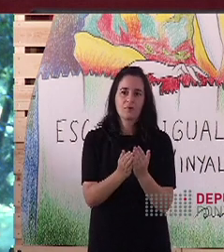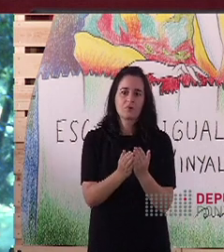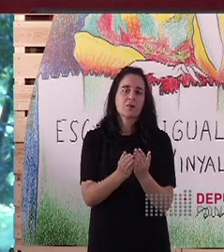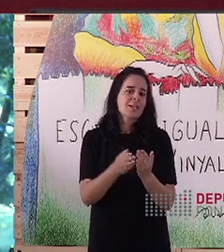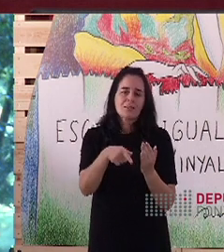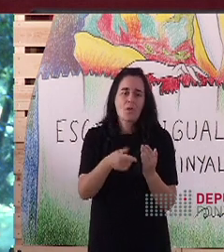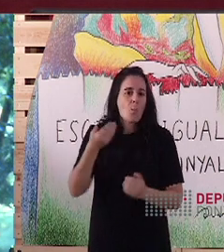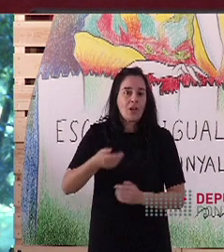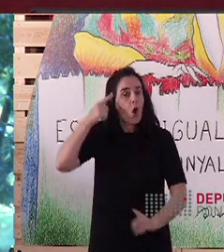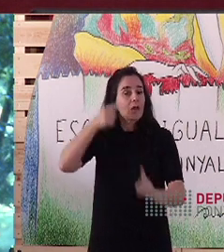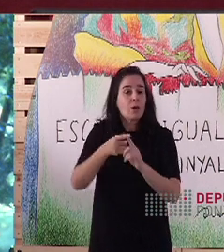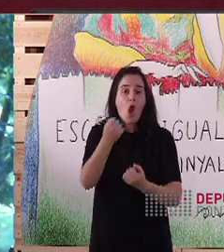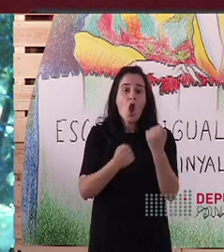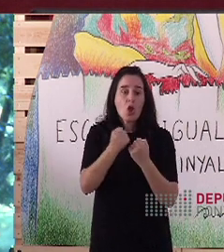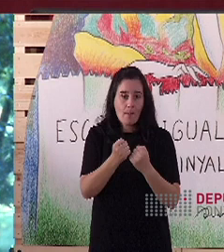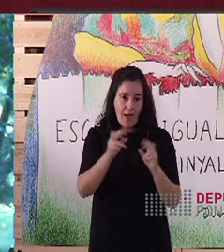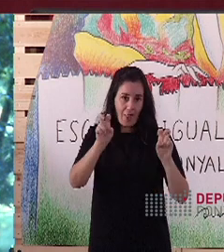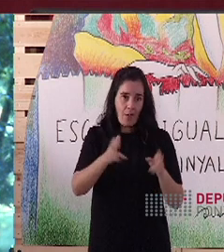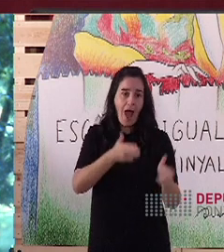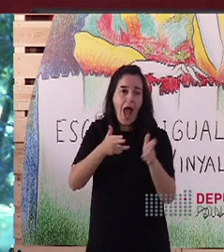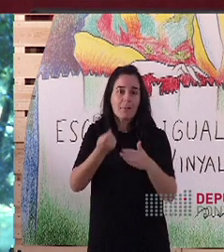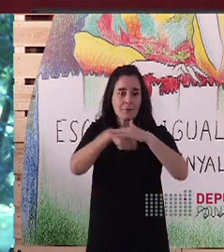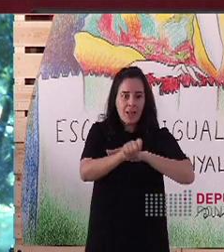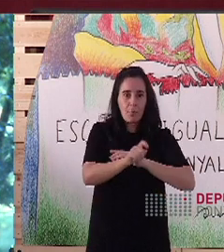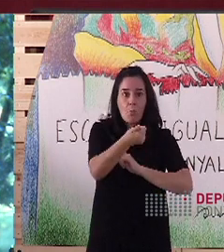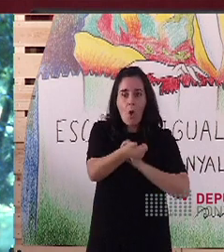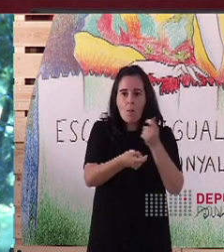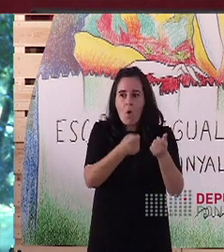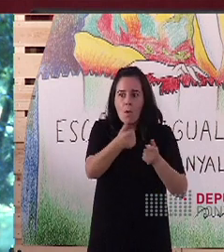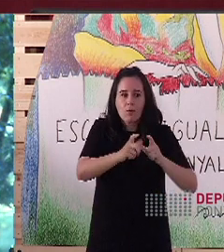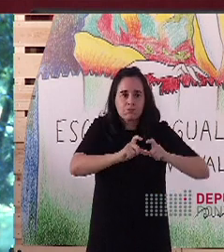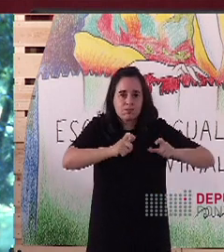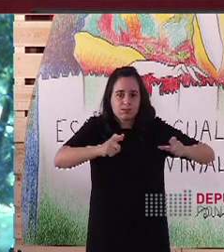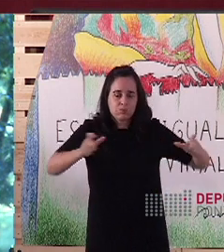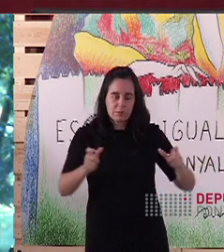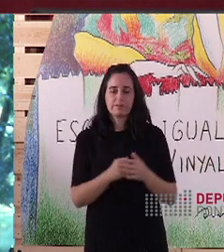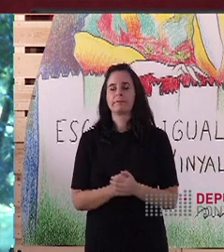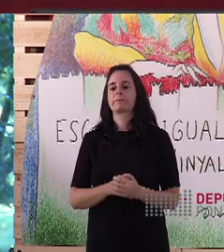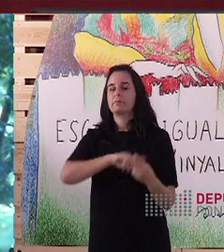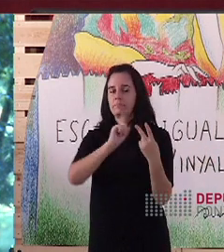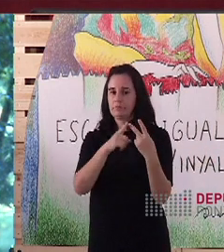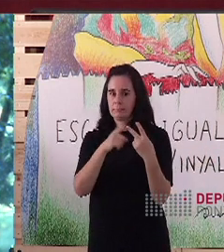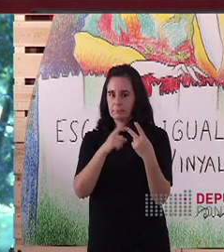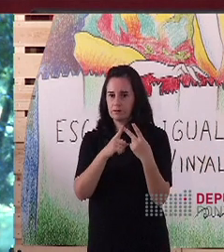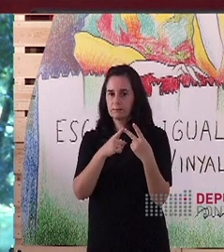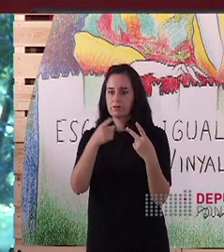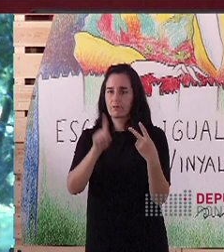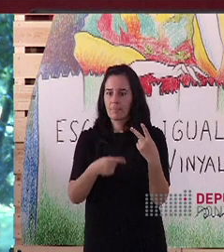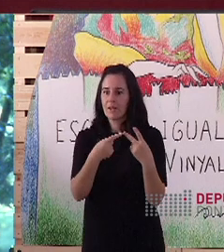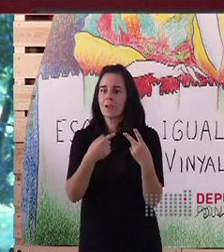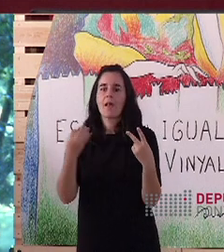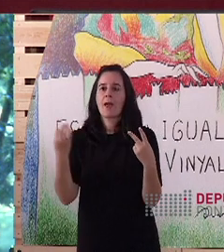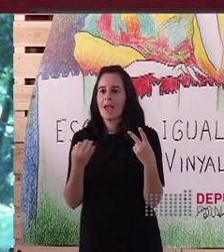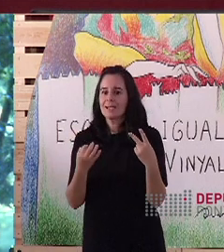indispensables para que esta economía ilegal pueda crecer. La segunda economía ilegal oscila. A veces es